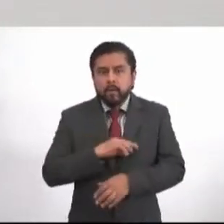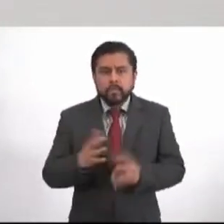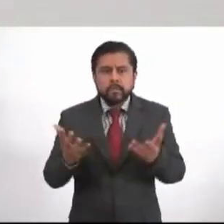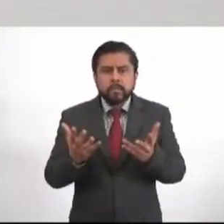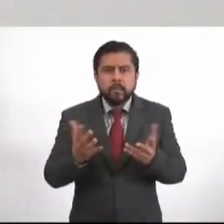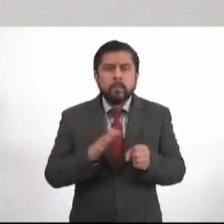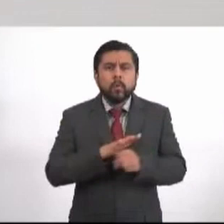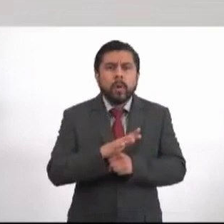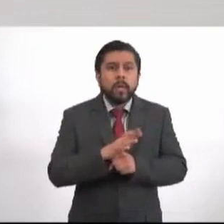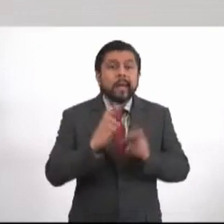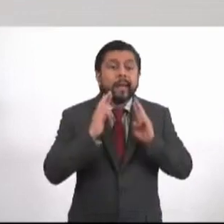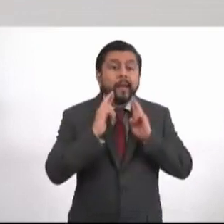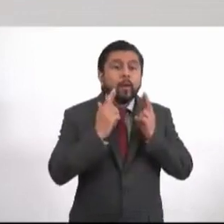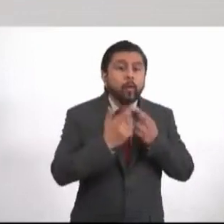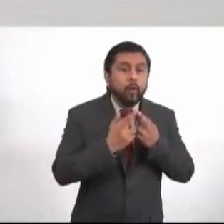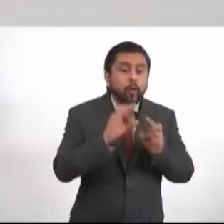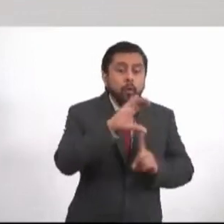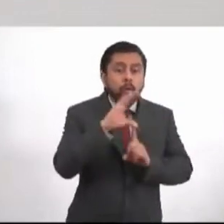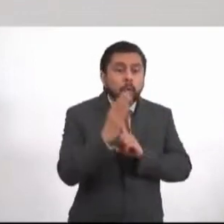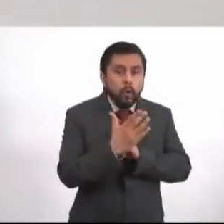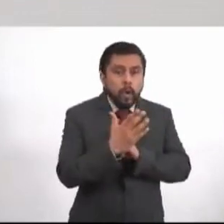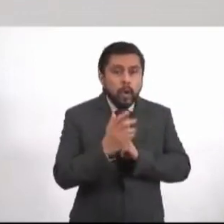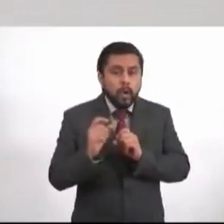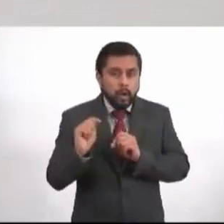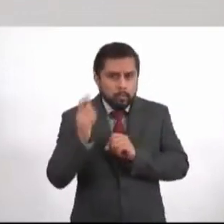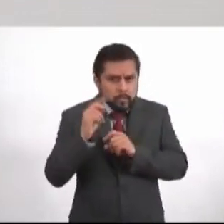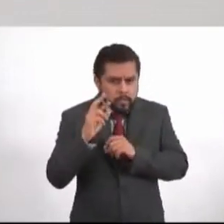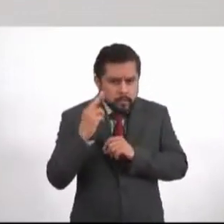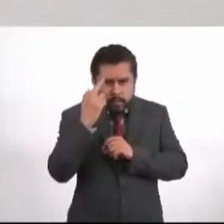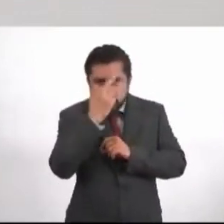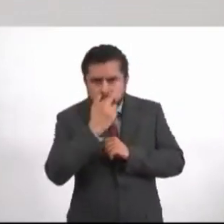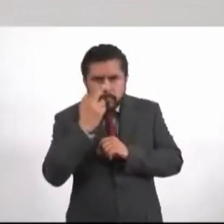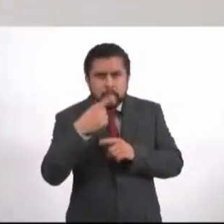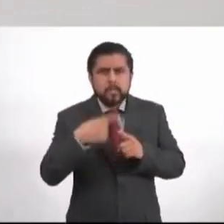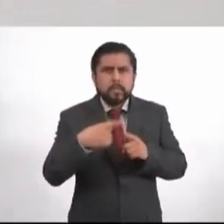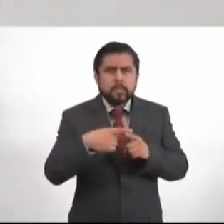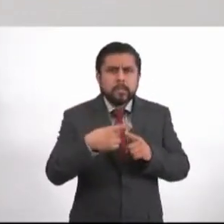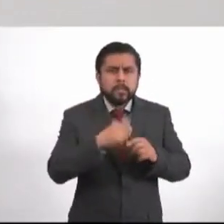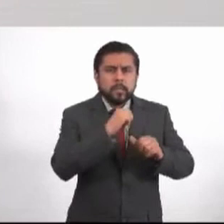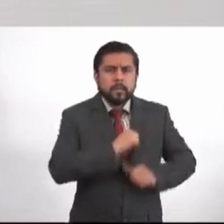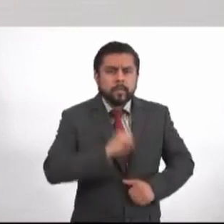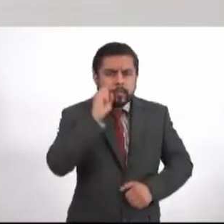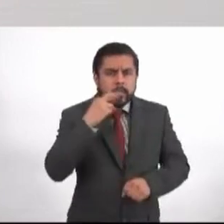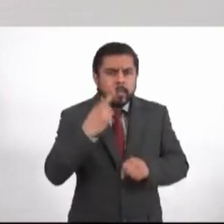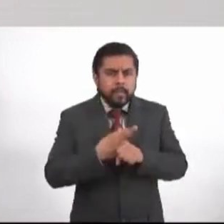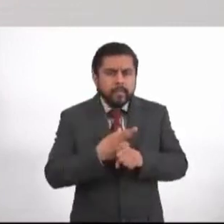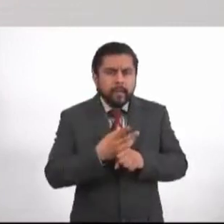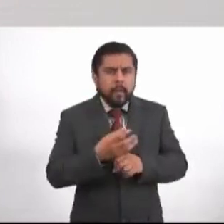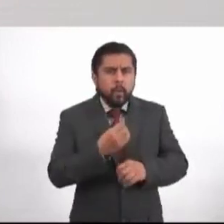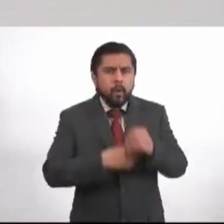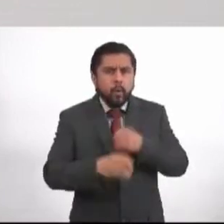esta reunión con la Comisión Técnica, en donde está encargado particularmente el secretario de Obras, dado que es un